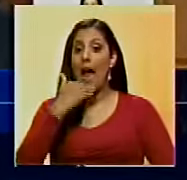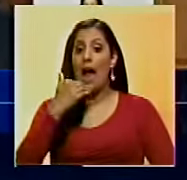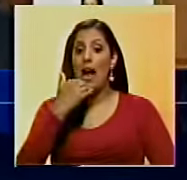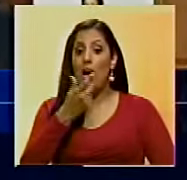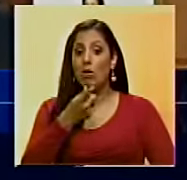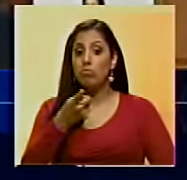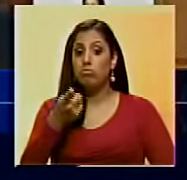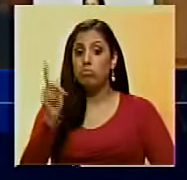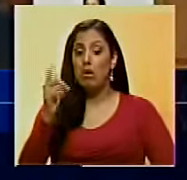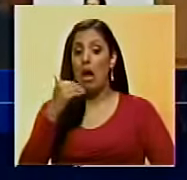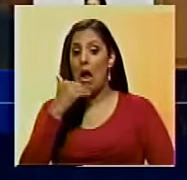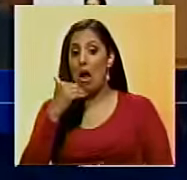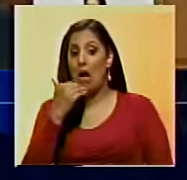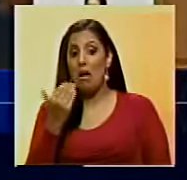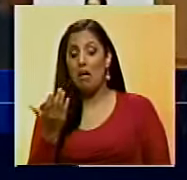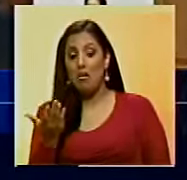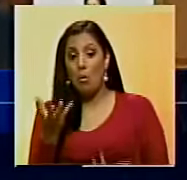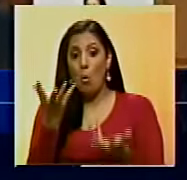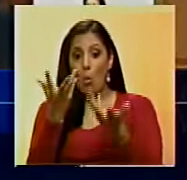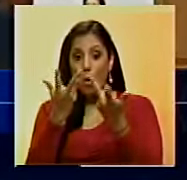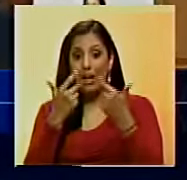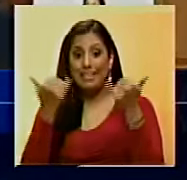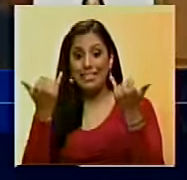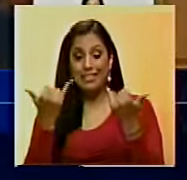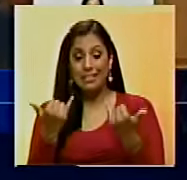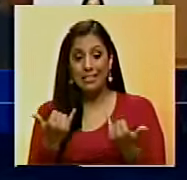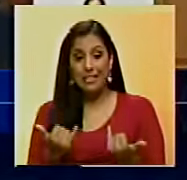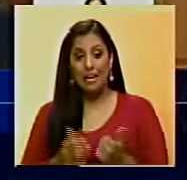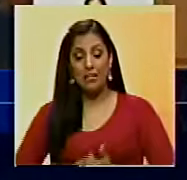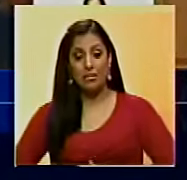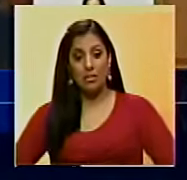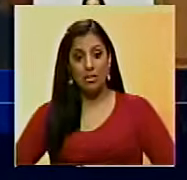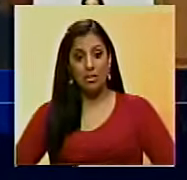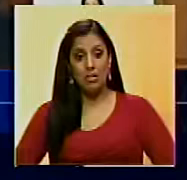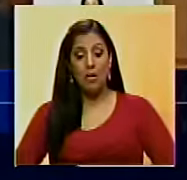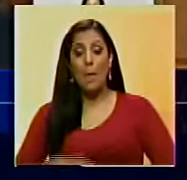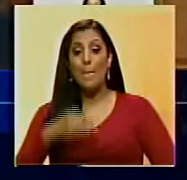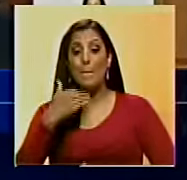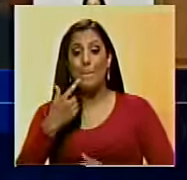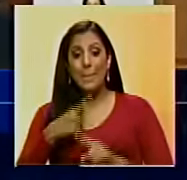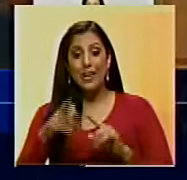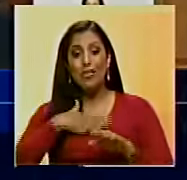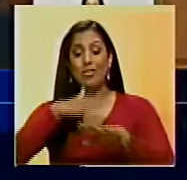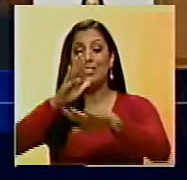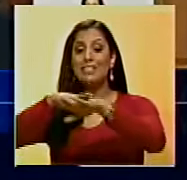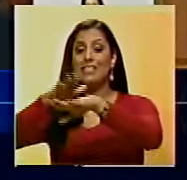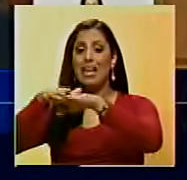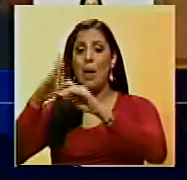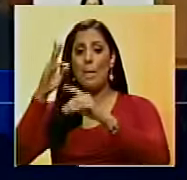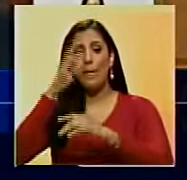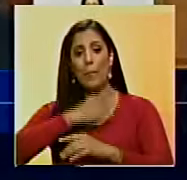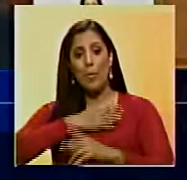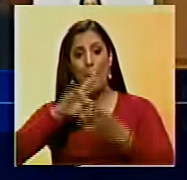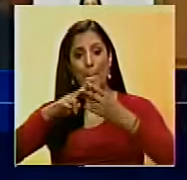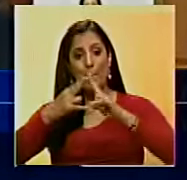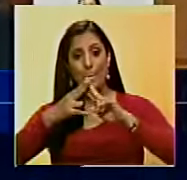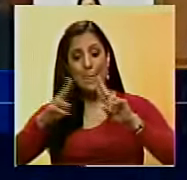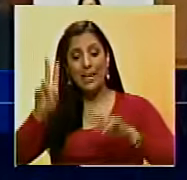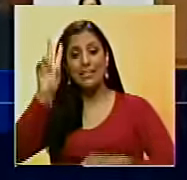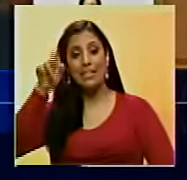elemento, háblenlo. Pero llamó a la paz y al respeto,